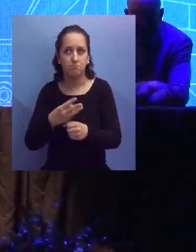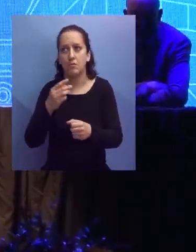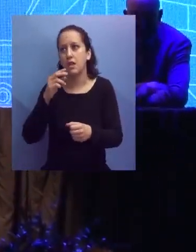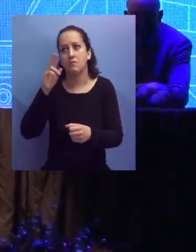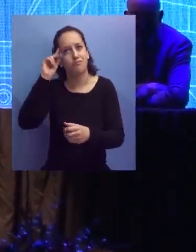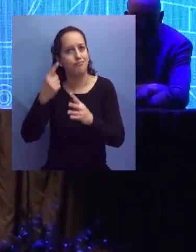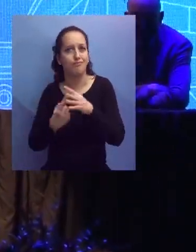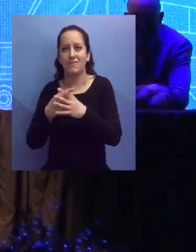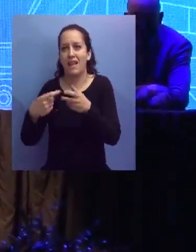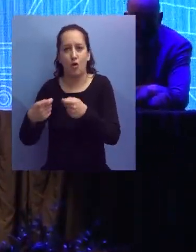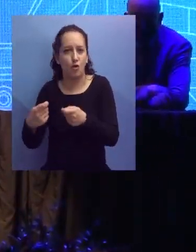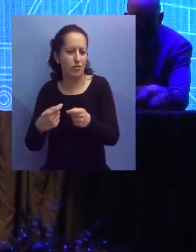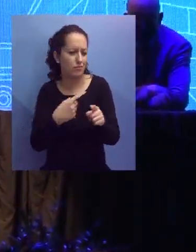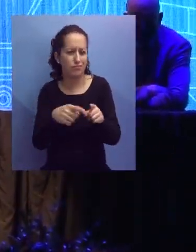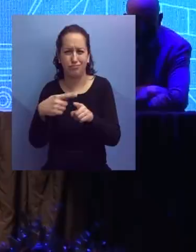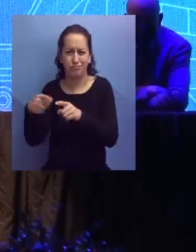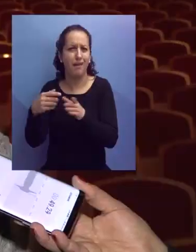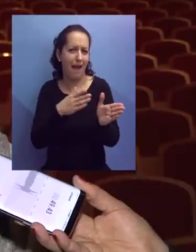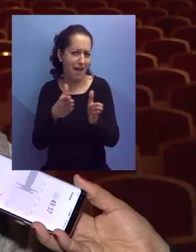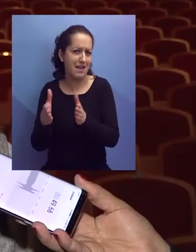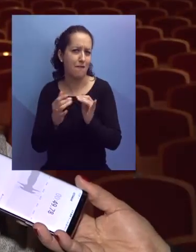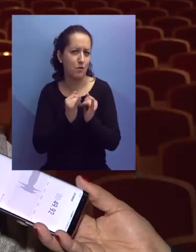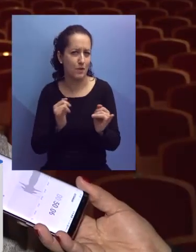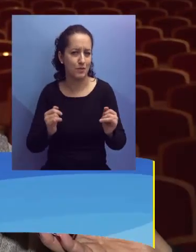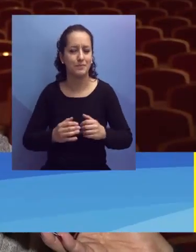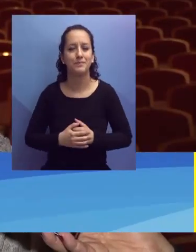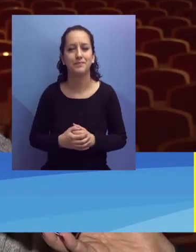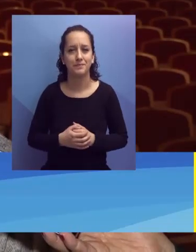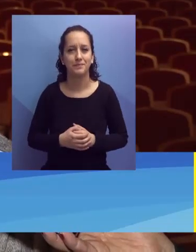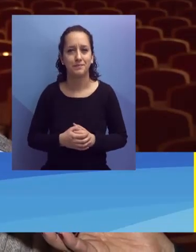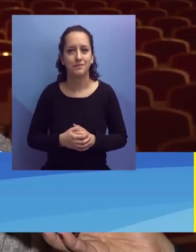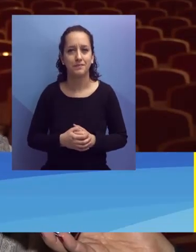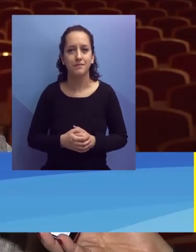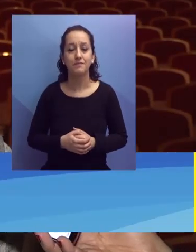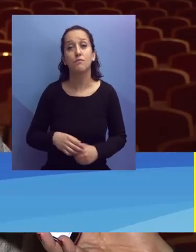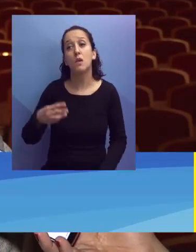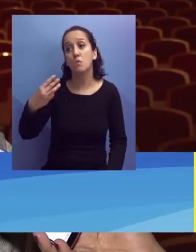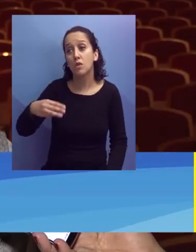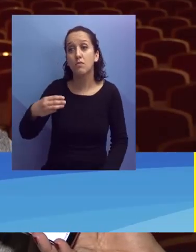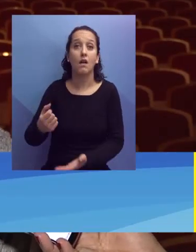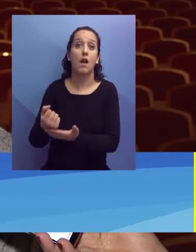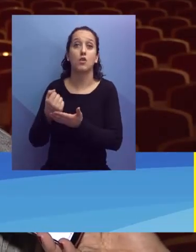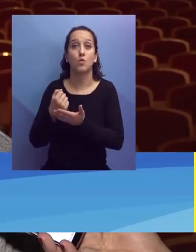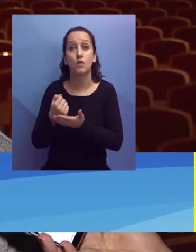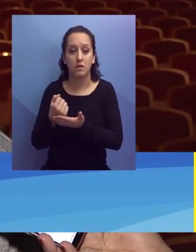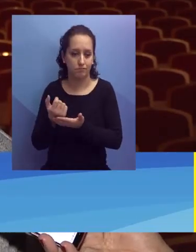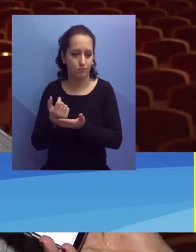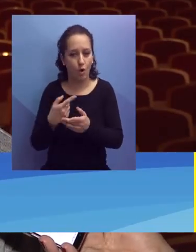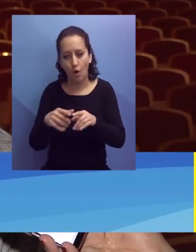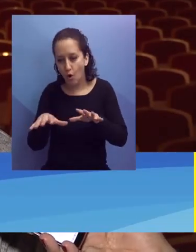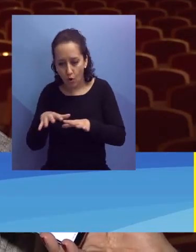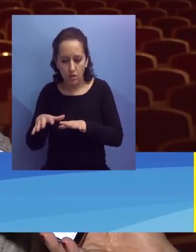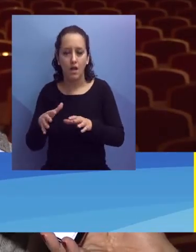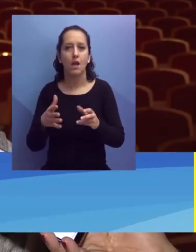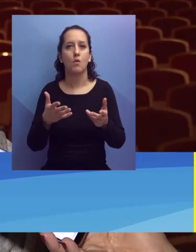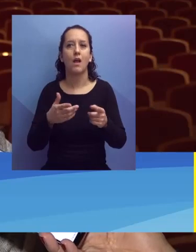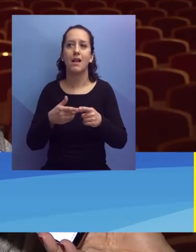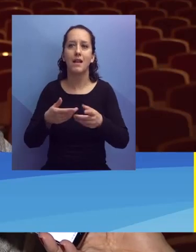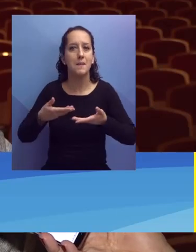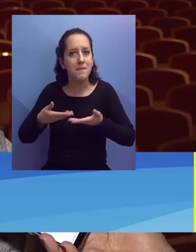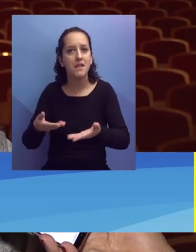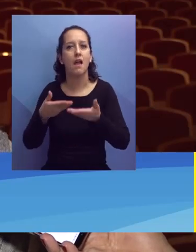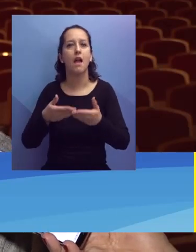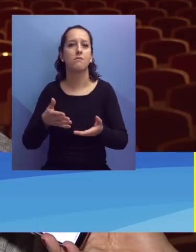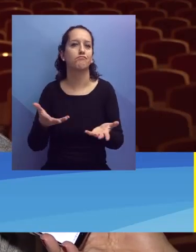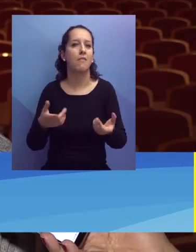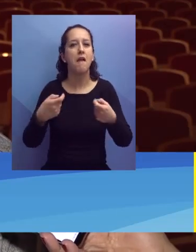emprendimiento, entre otras. La municipalidad de alguna u otra forma nos ha ayudado con los recursos, con las invitaciones